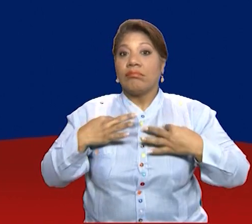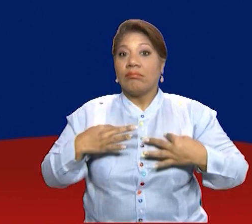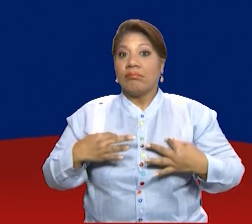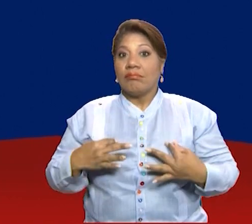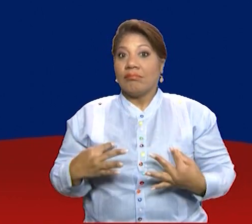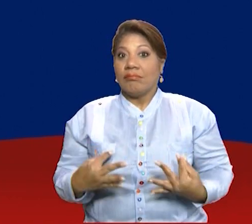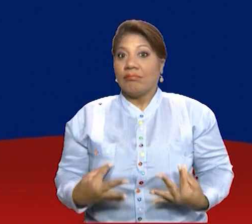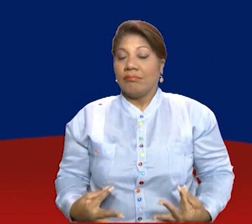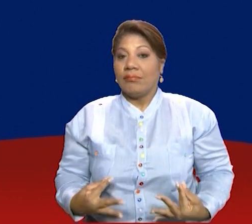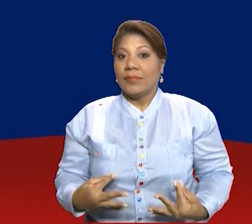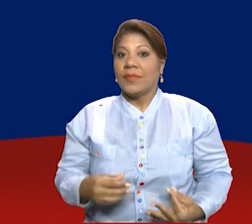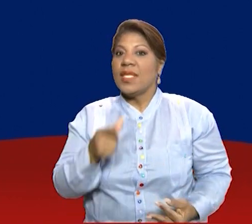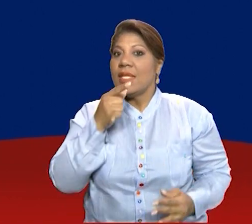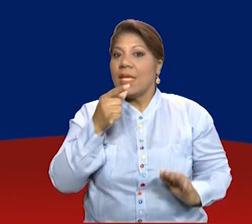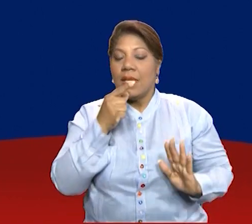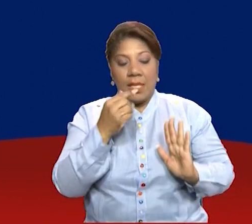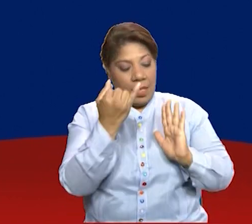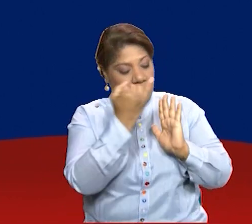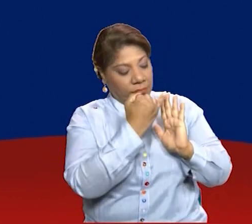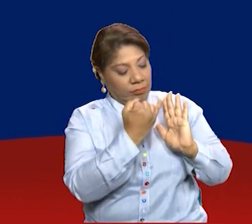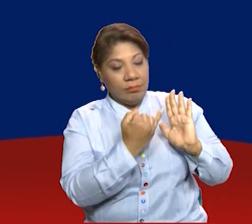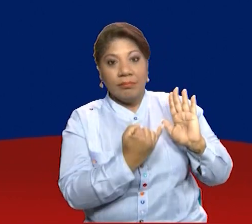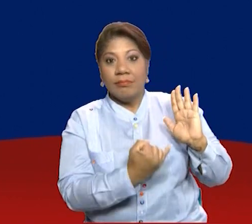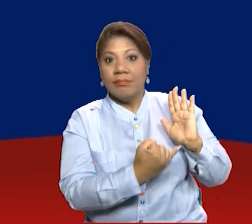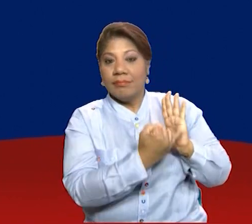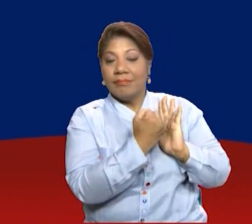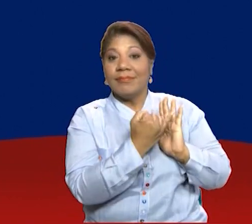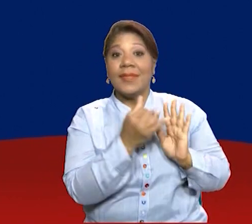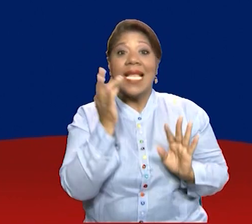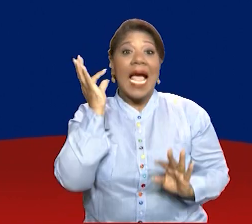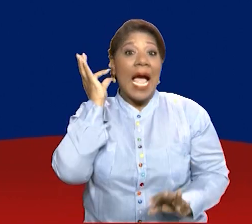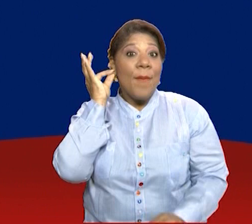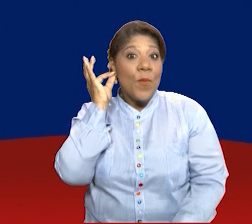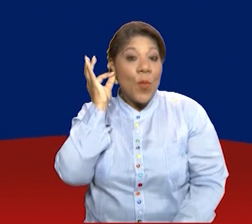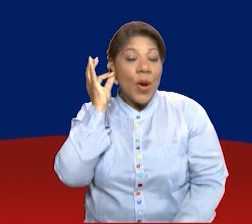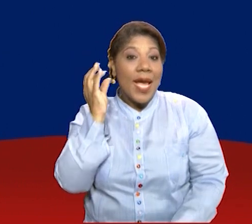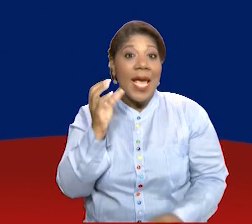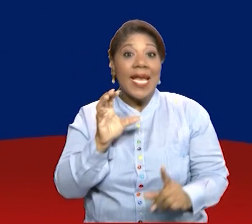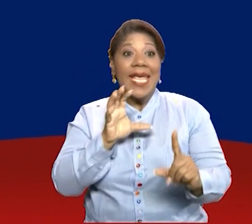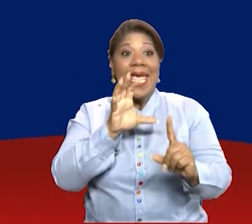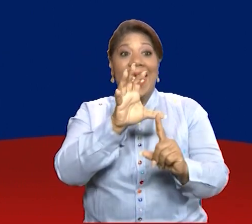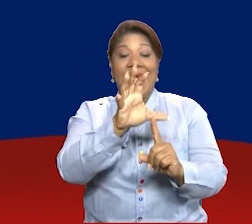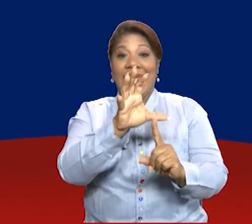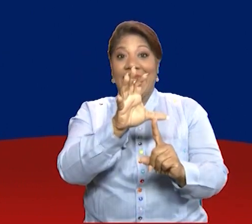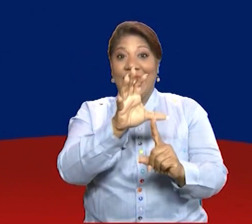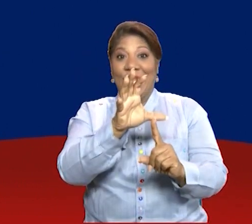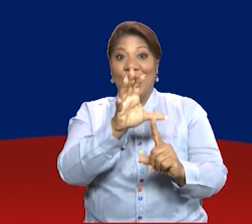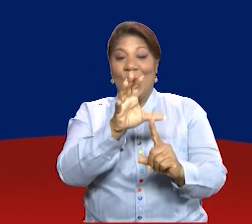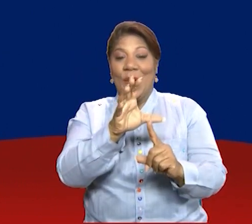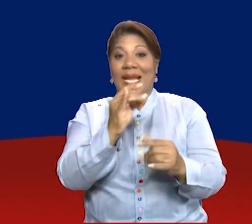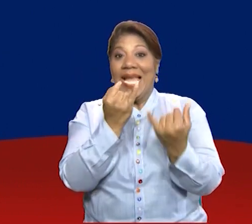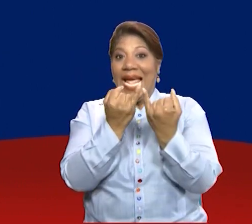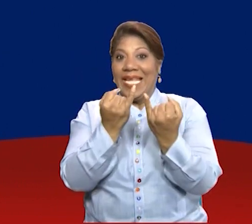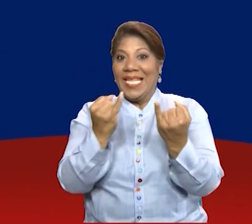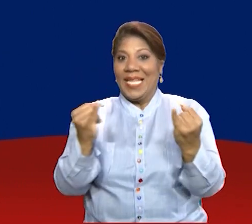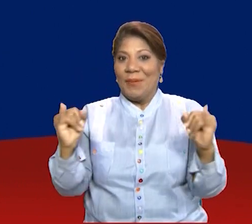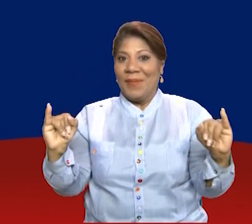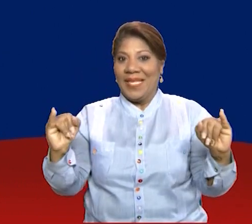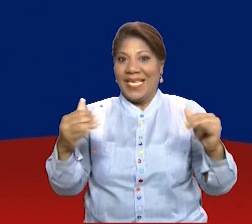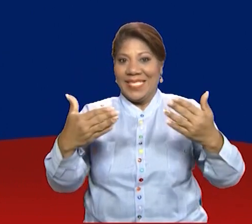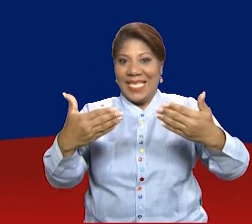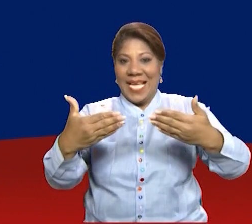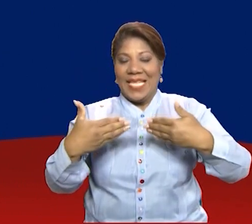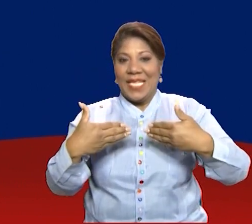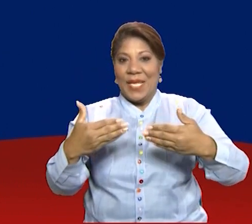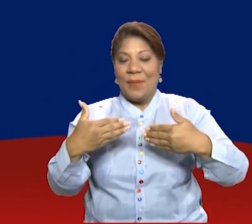Rufina Alfaro, quien celebra el grito de independencia en la Villa de los Santos. Ahí vemos